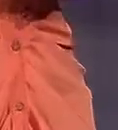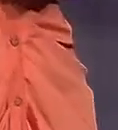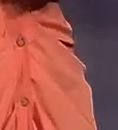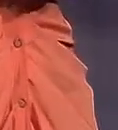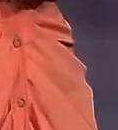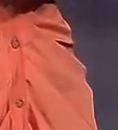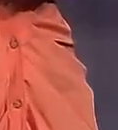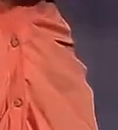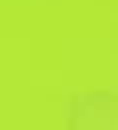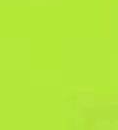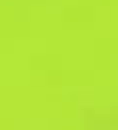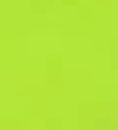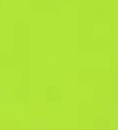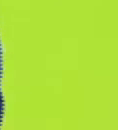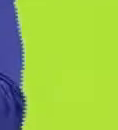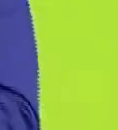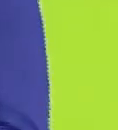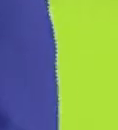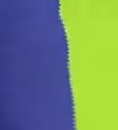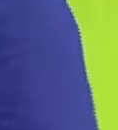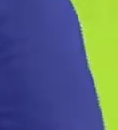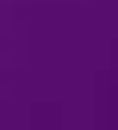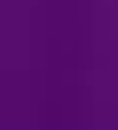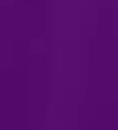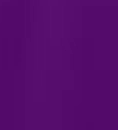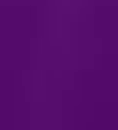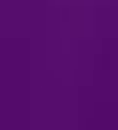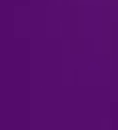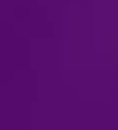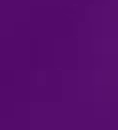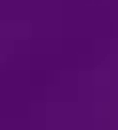por Ecuavisa. Siéntese quien